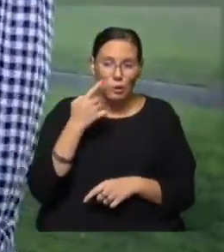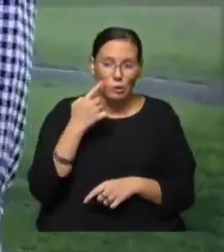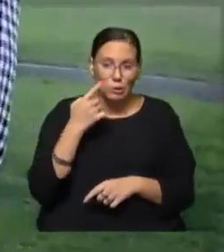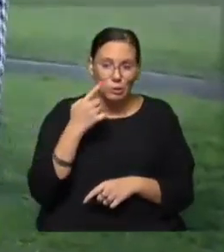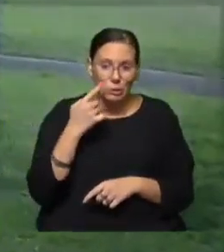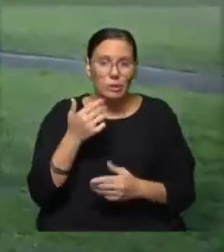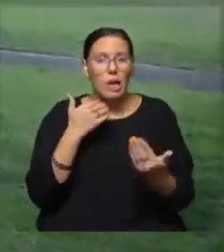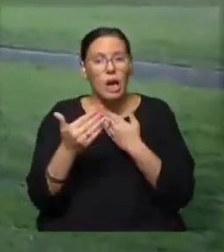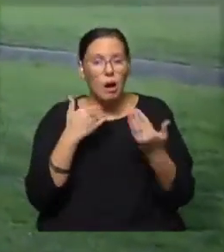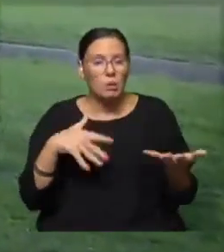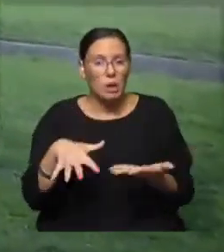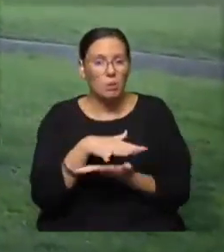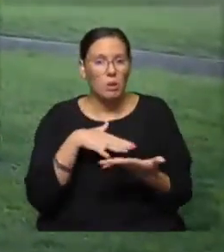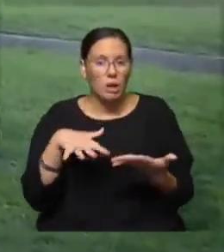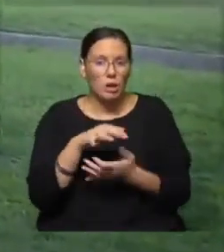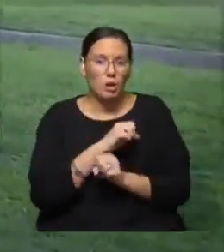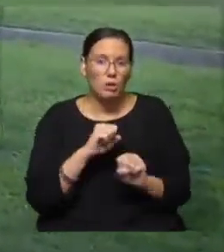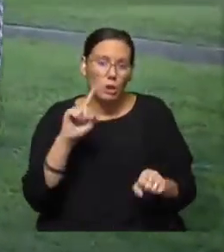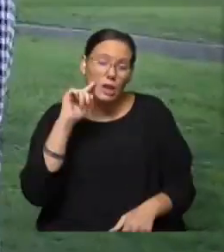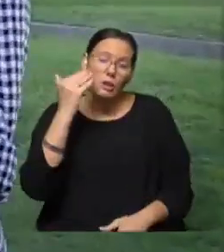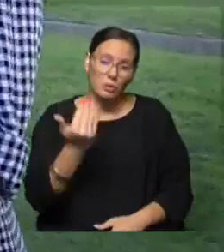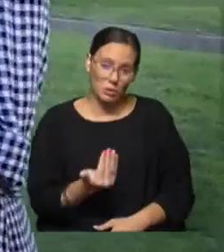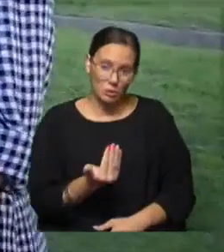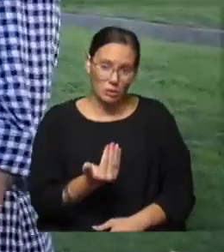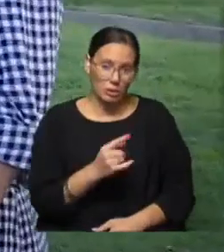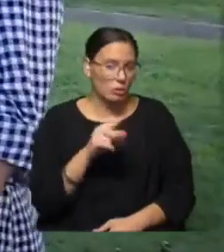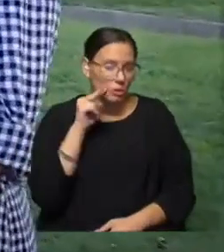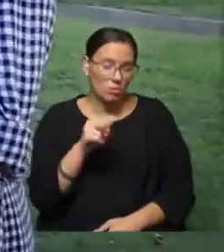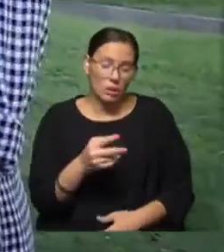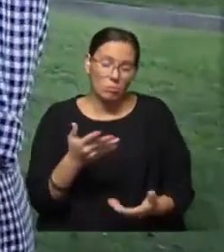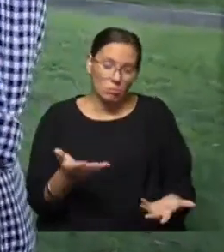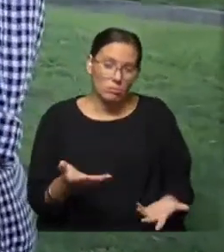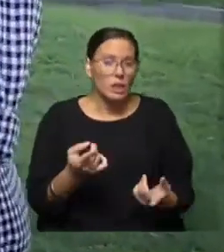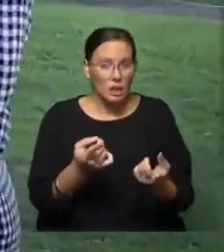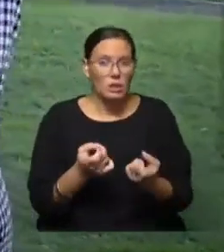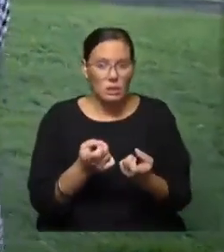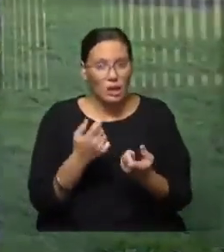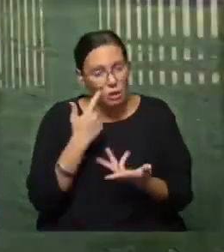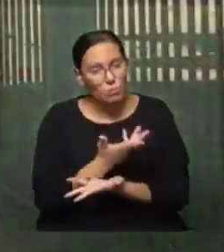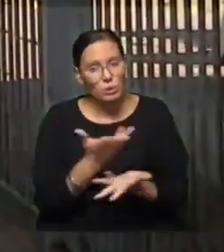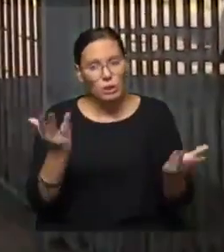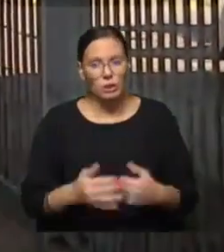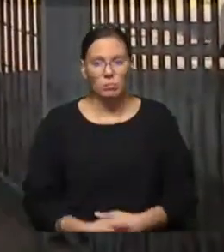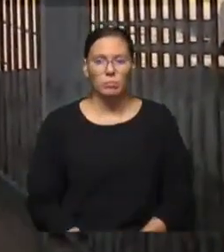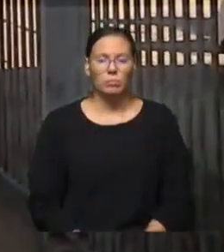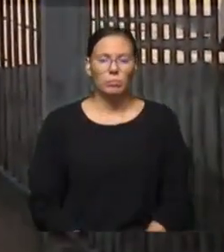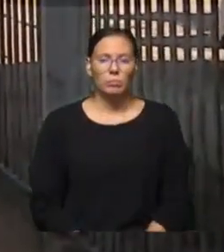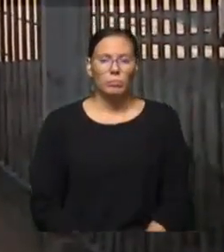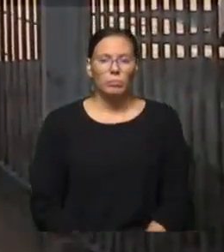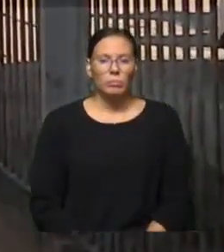cuando se habla del barrio no se reconocen, no se ven. Es necesario hacerlas visibles.